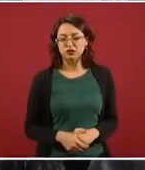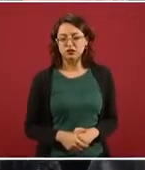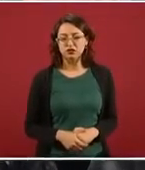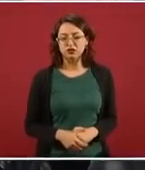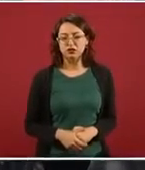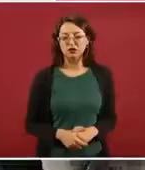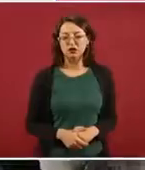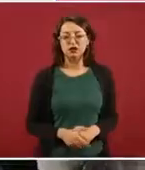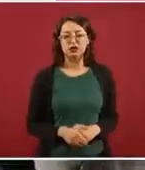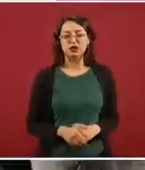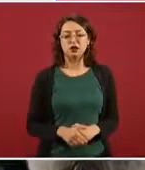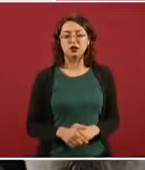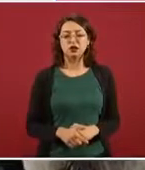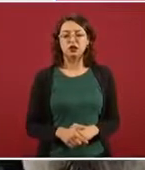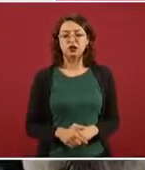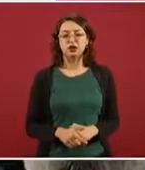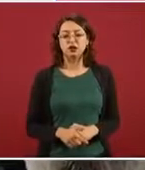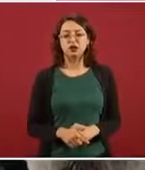mil kilogramos